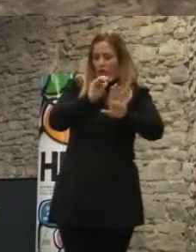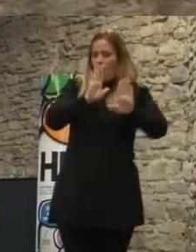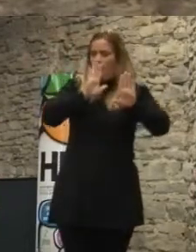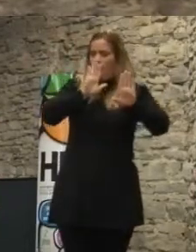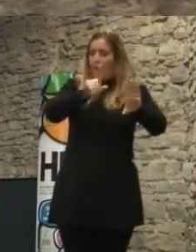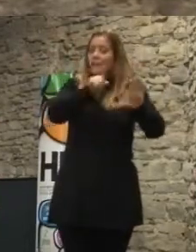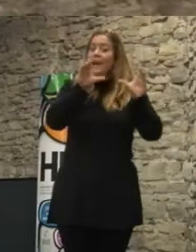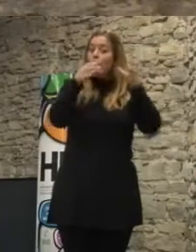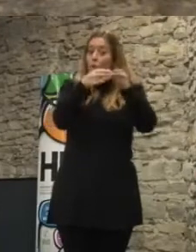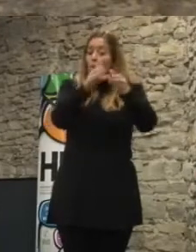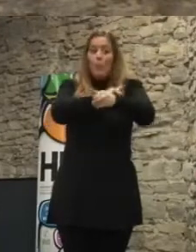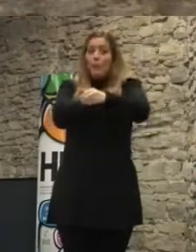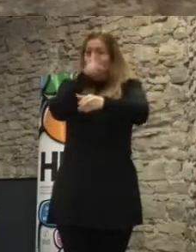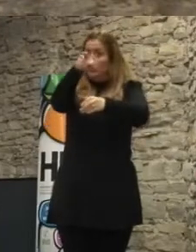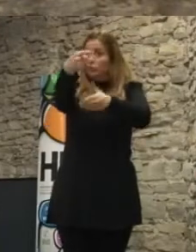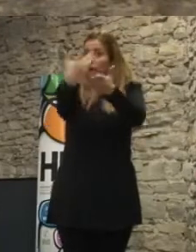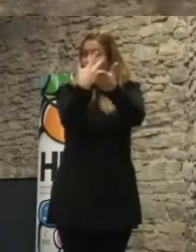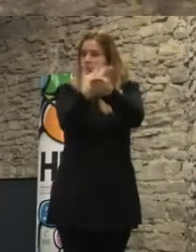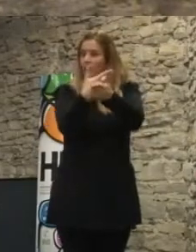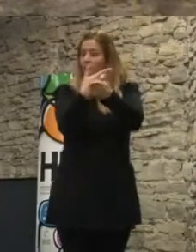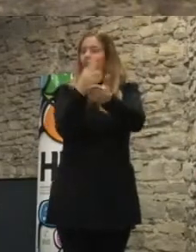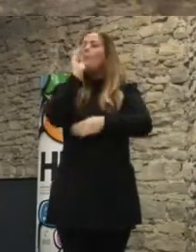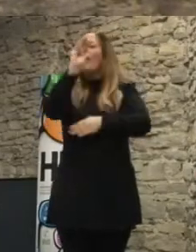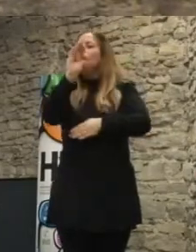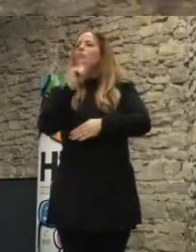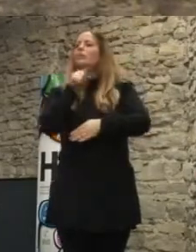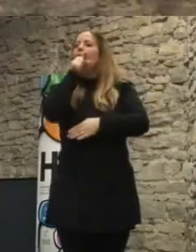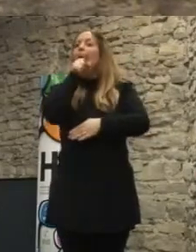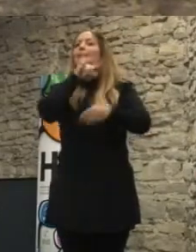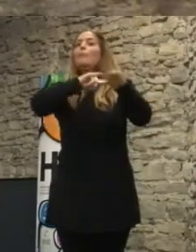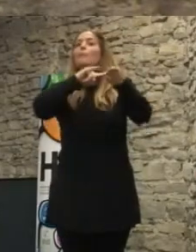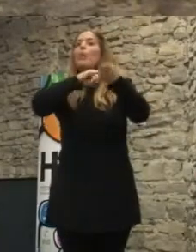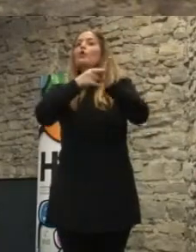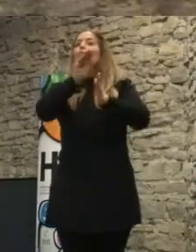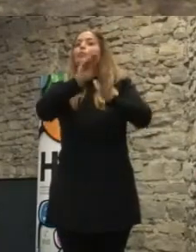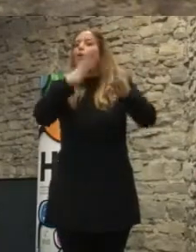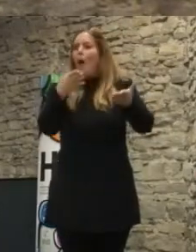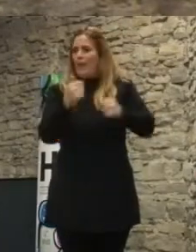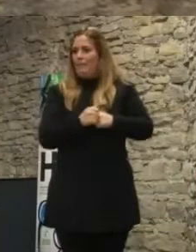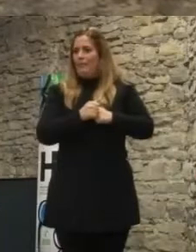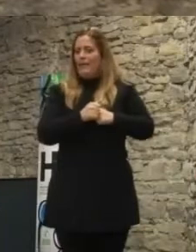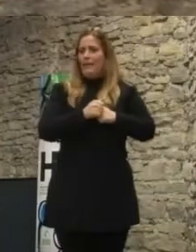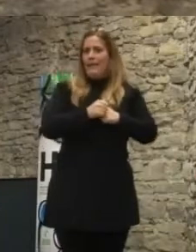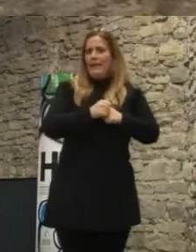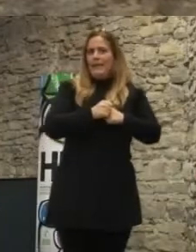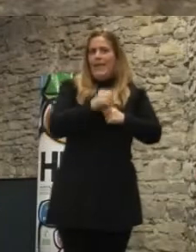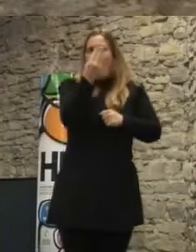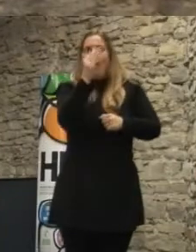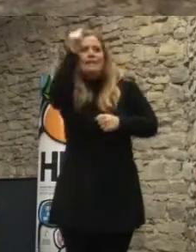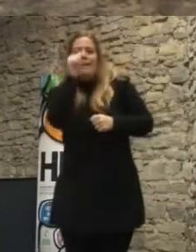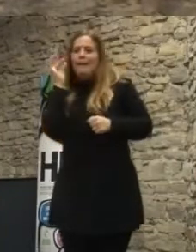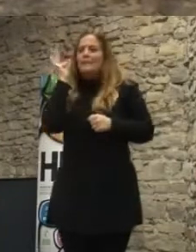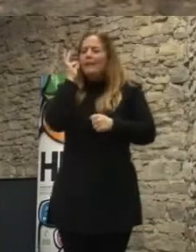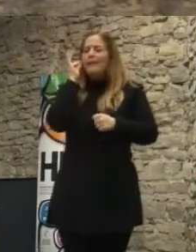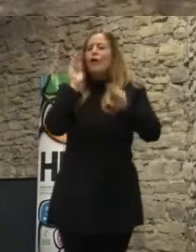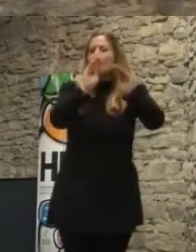club deportivo, y decir, ¿cuál es el proyecto de este club, ¿no? La formación de las chavalas y de los chavales en los valores, en el